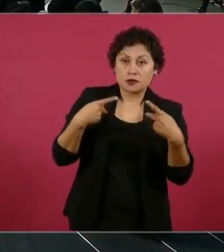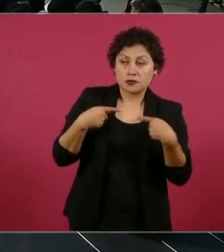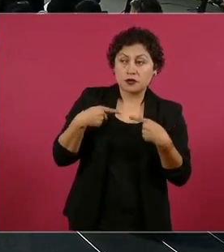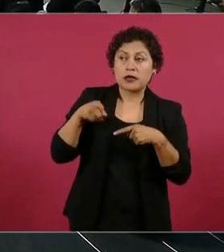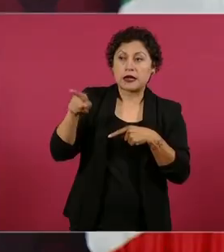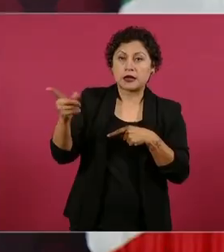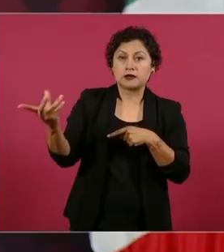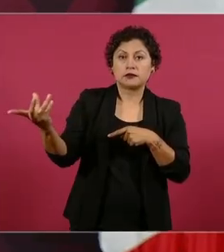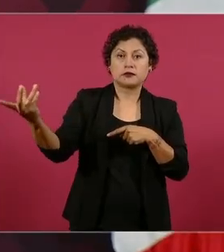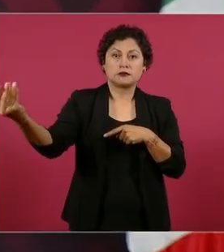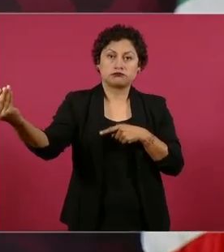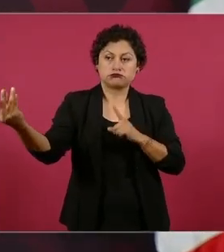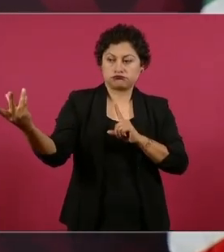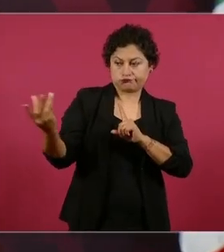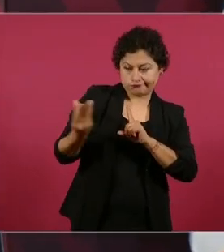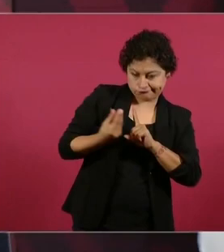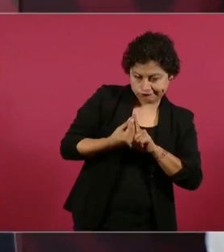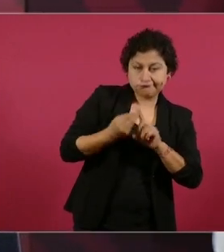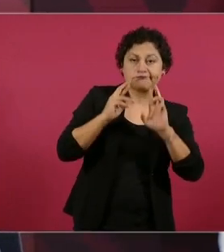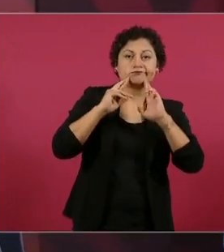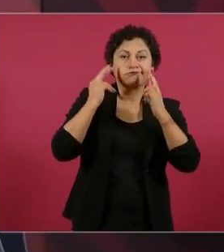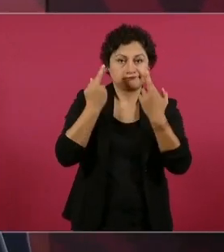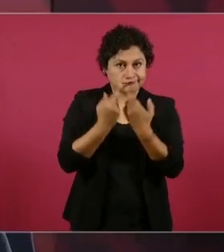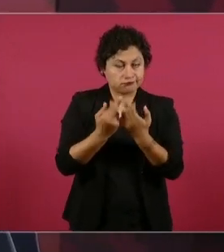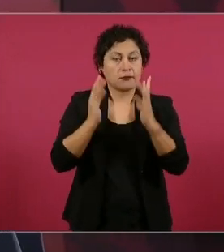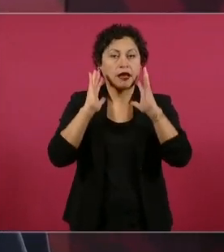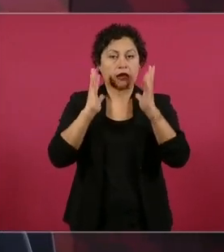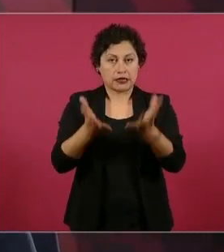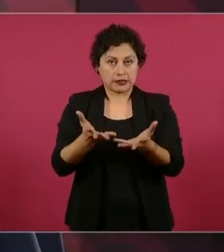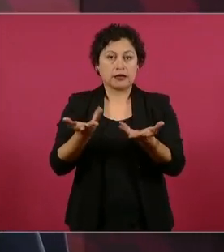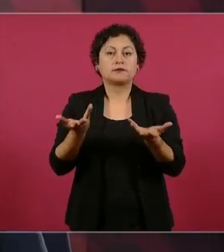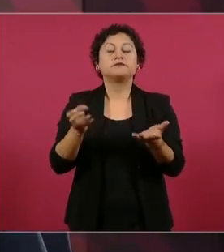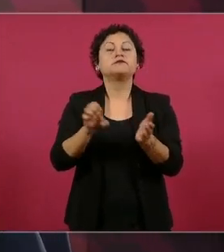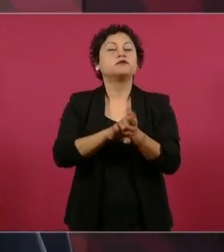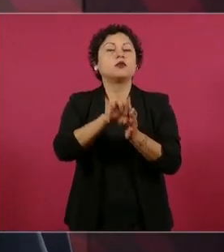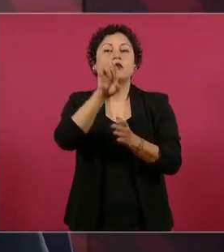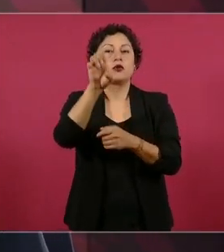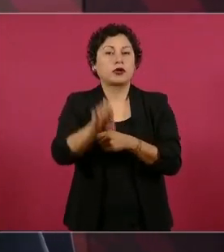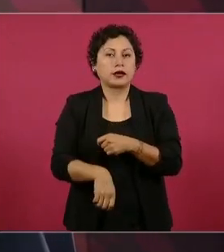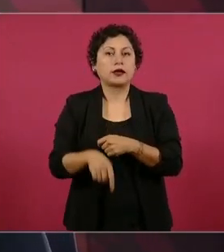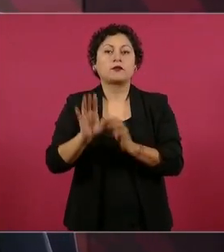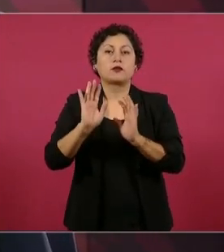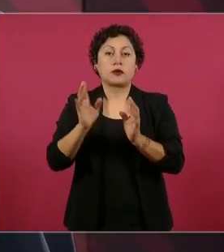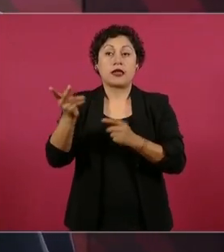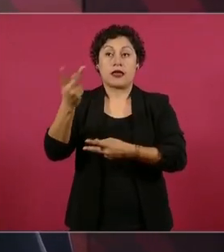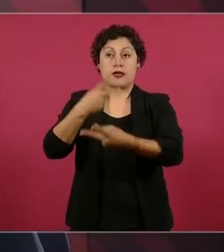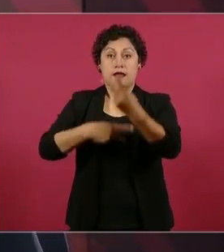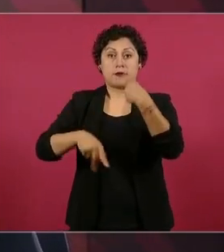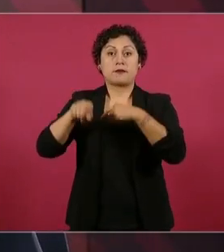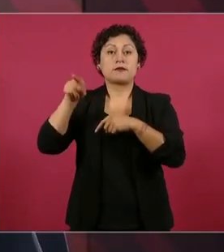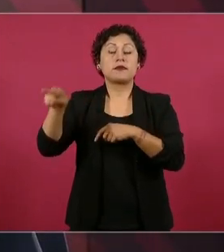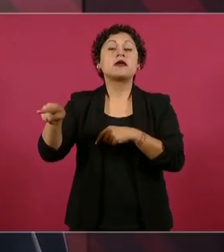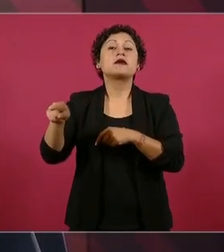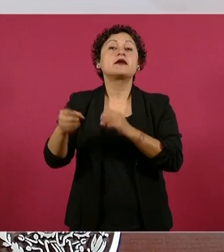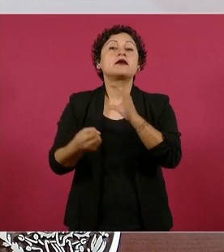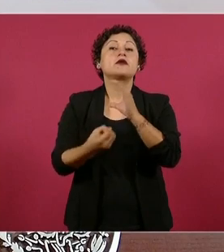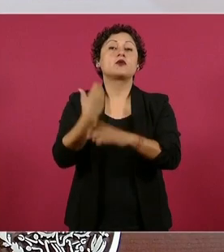ejemplo, ha estado con nosotros el secretario de